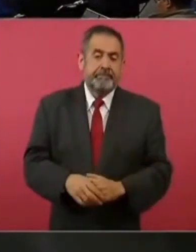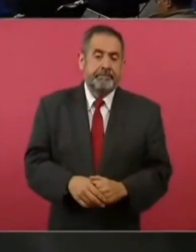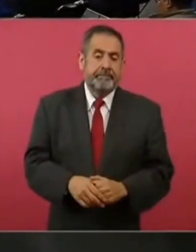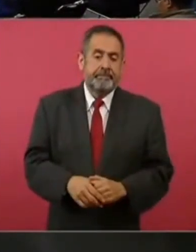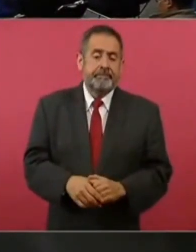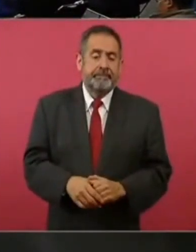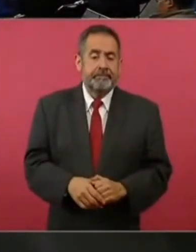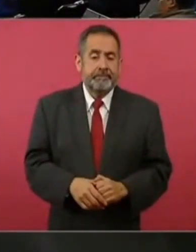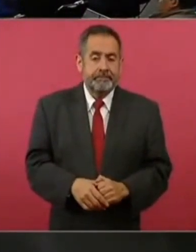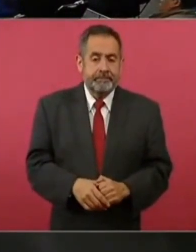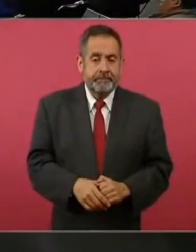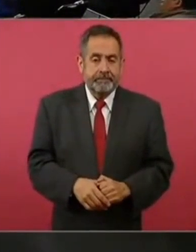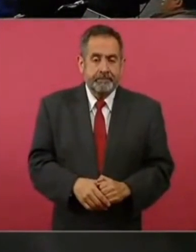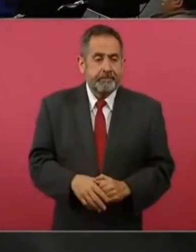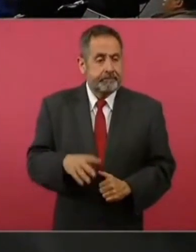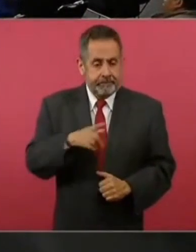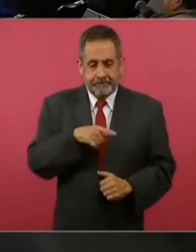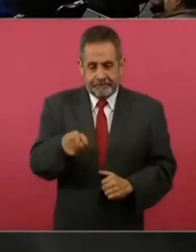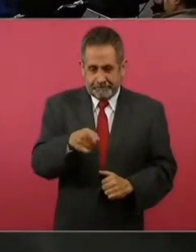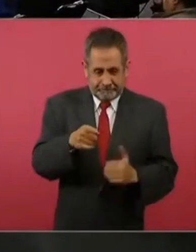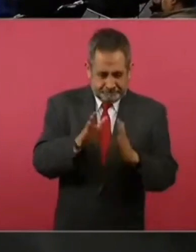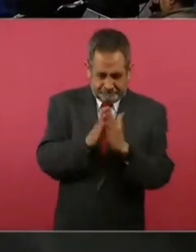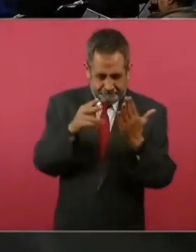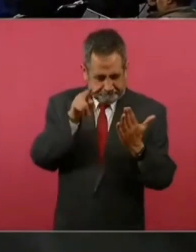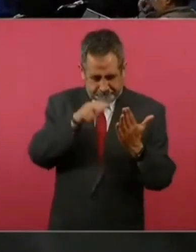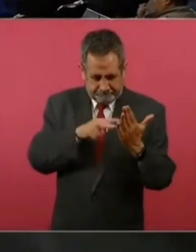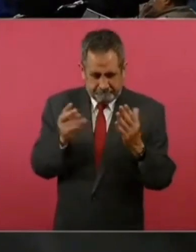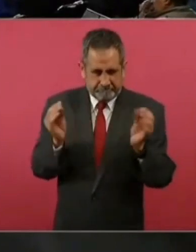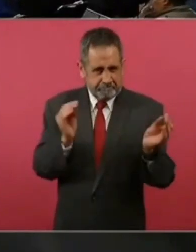Hay un célebre debate sobre eso.